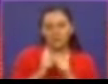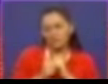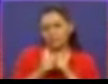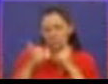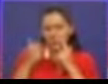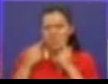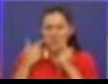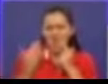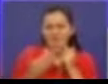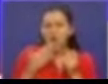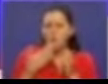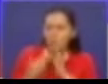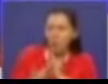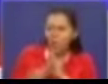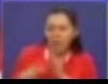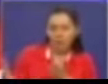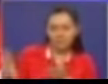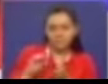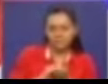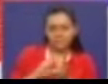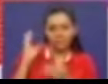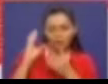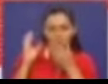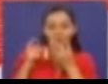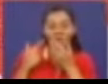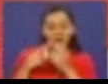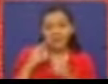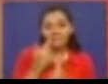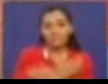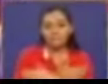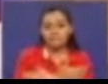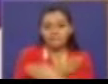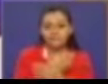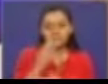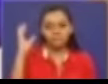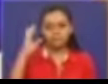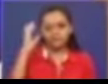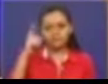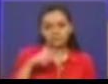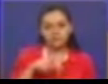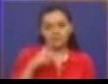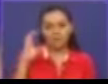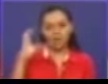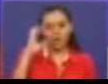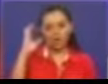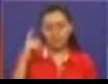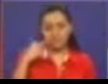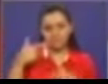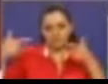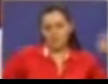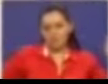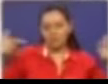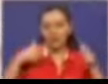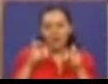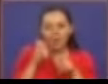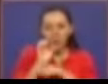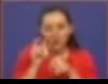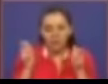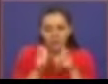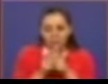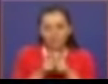estamos viendo el modelo colombiano. Pero felicitaciones a Colombia. Claro, Colombia tiene 3 veces más población que Ecuador.